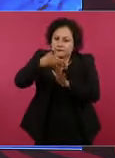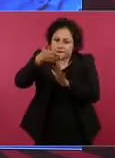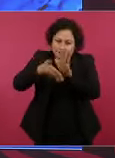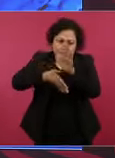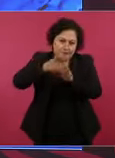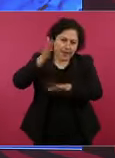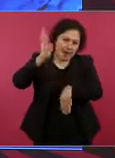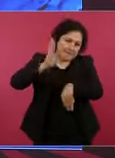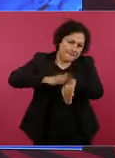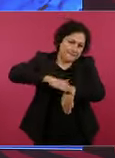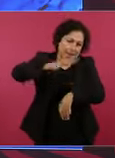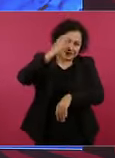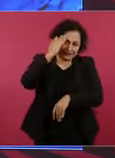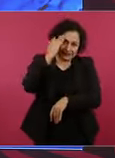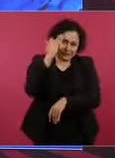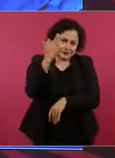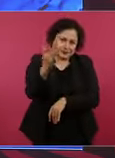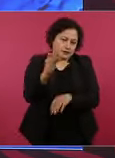se pudo